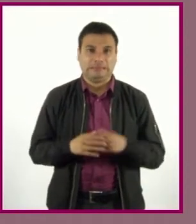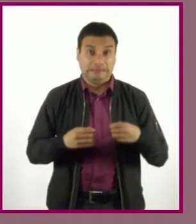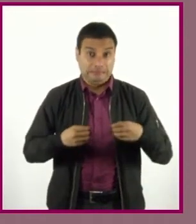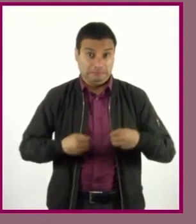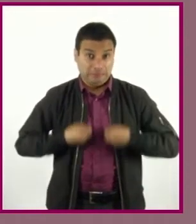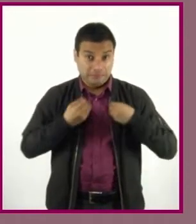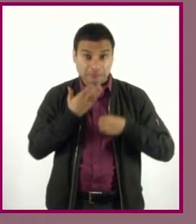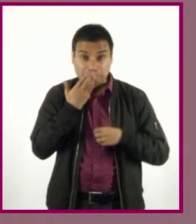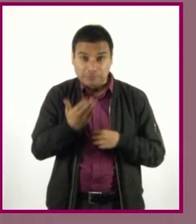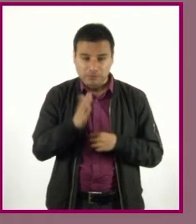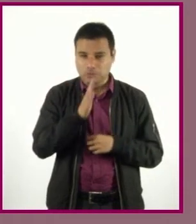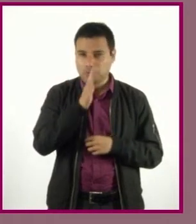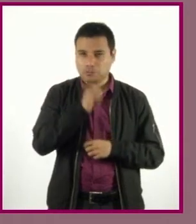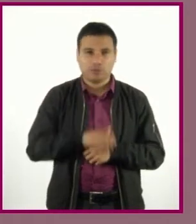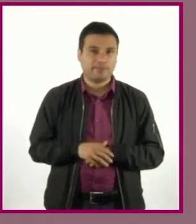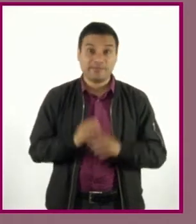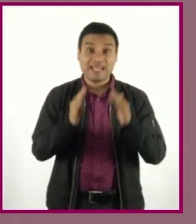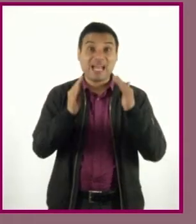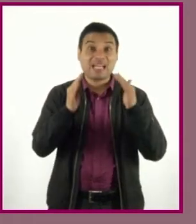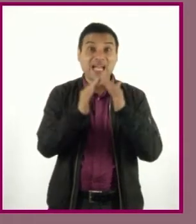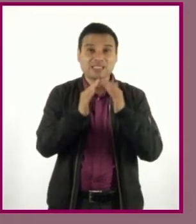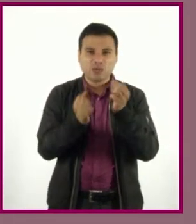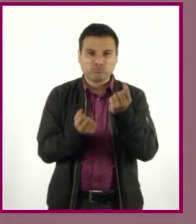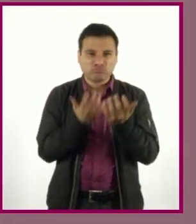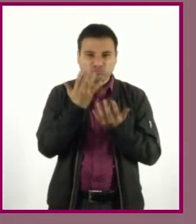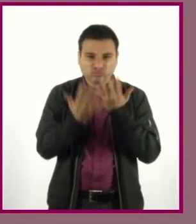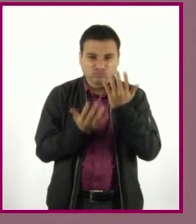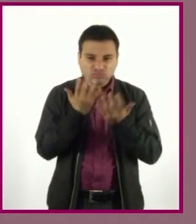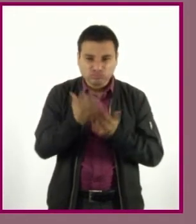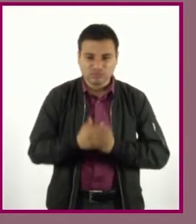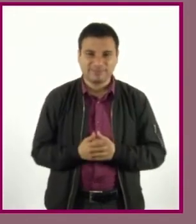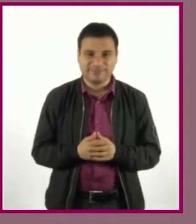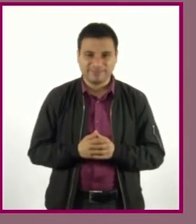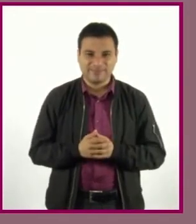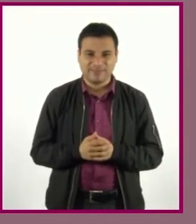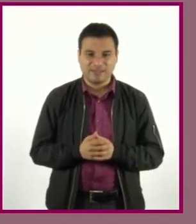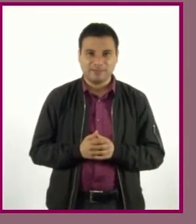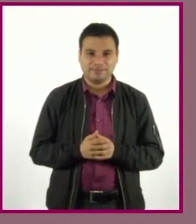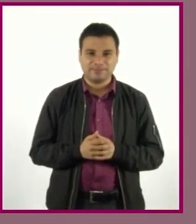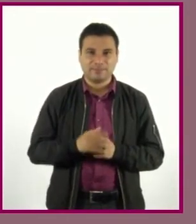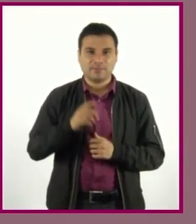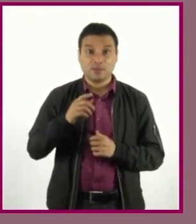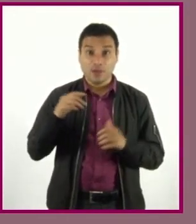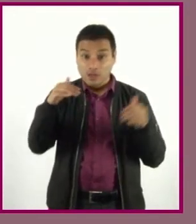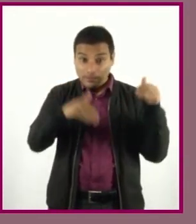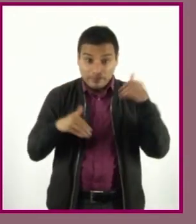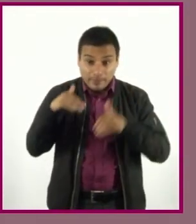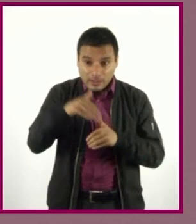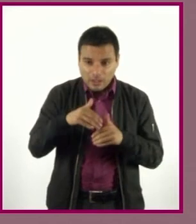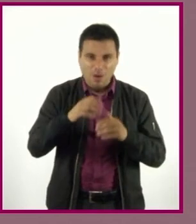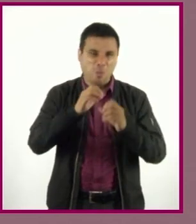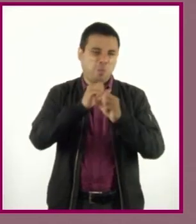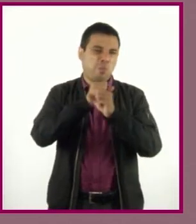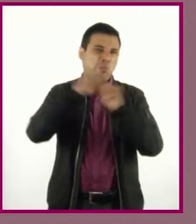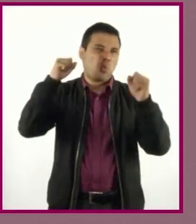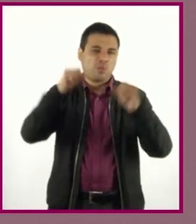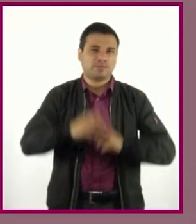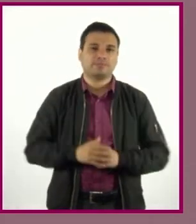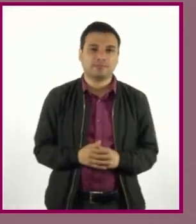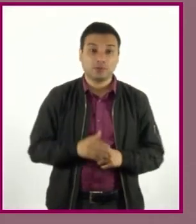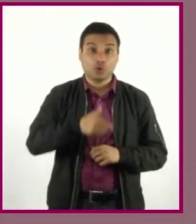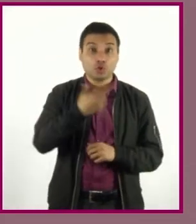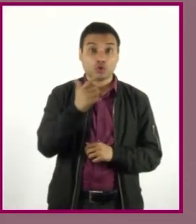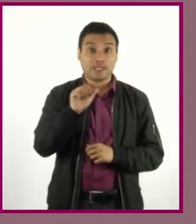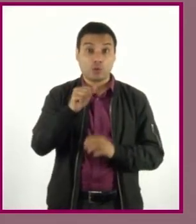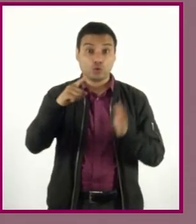así. Su casa se incendió y la alberca donde entrenaba fue bombardeada. El 12 de agosto